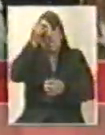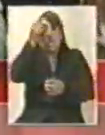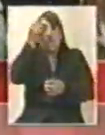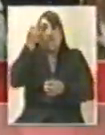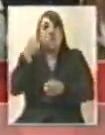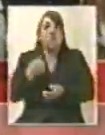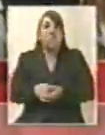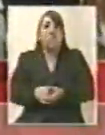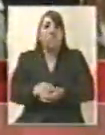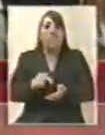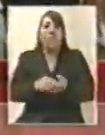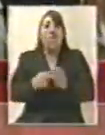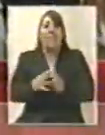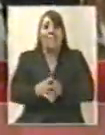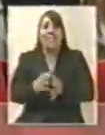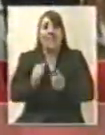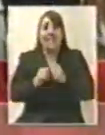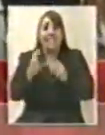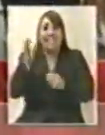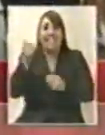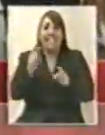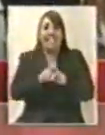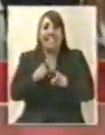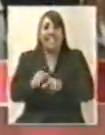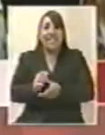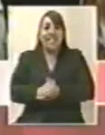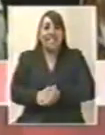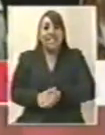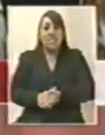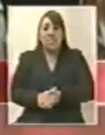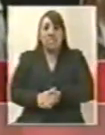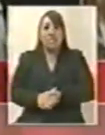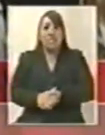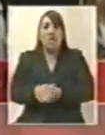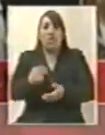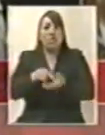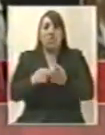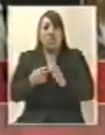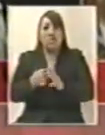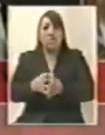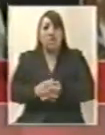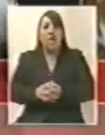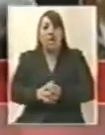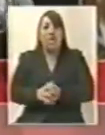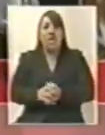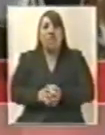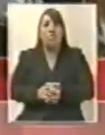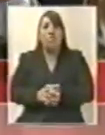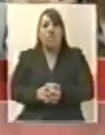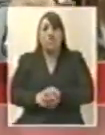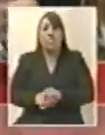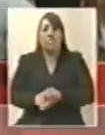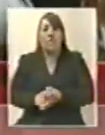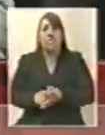también. Por eso es que la larga vida del bipartidismo desde el siglo XIX hasta hace